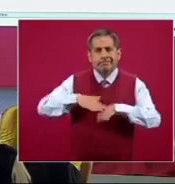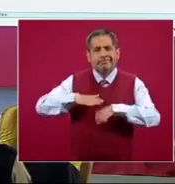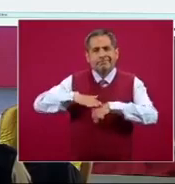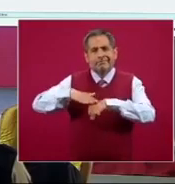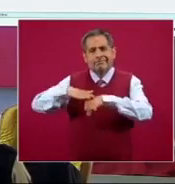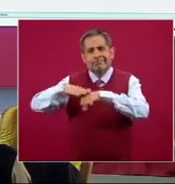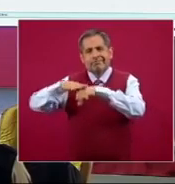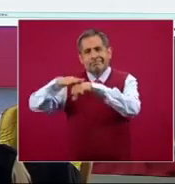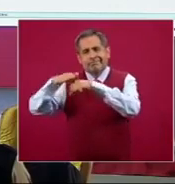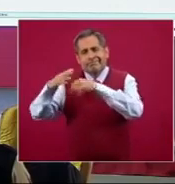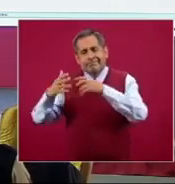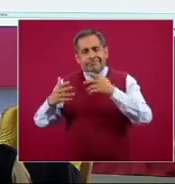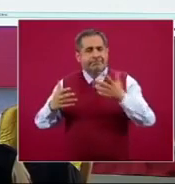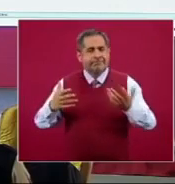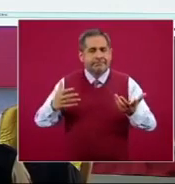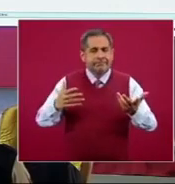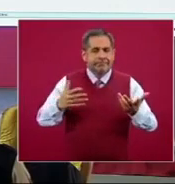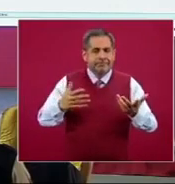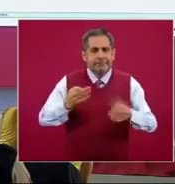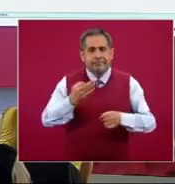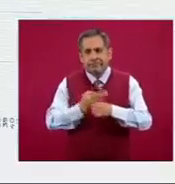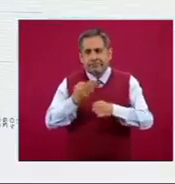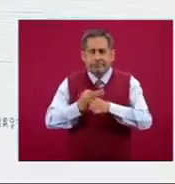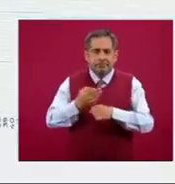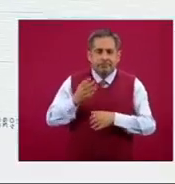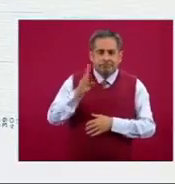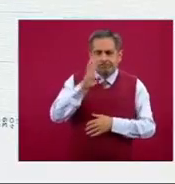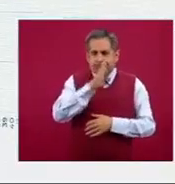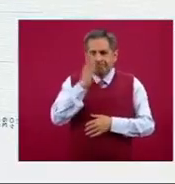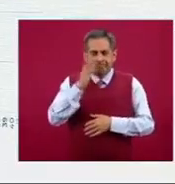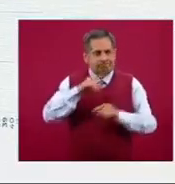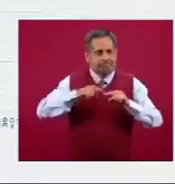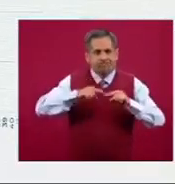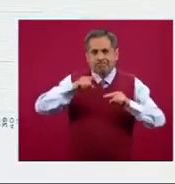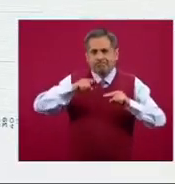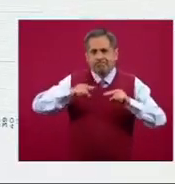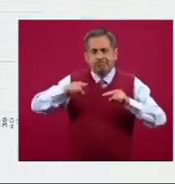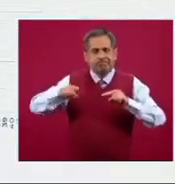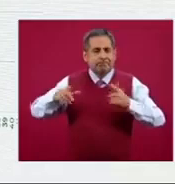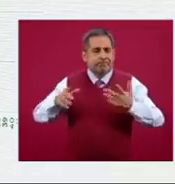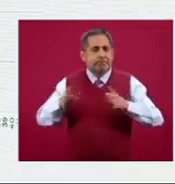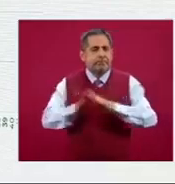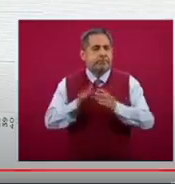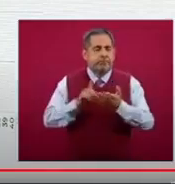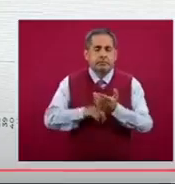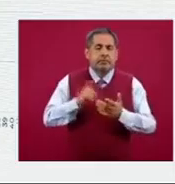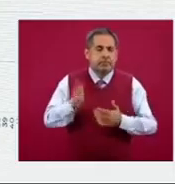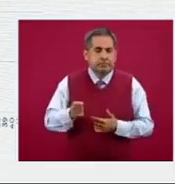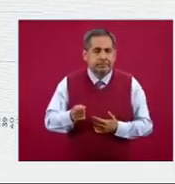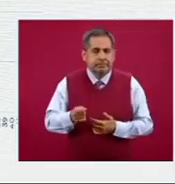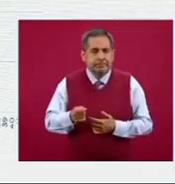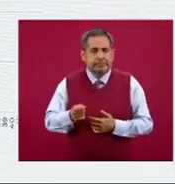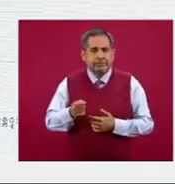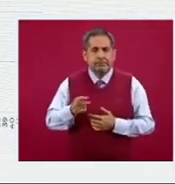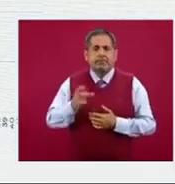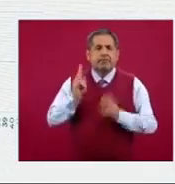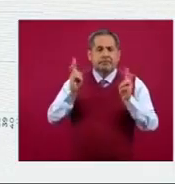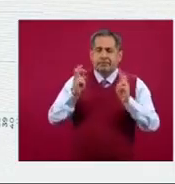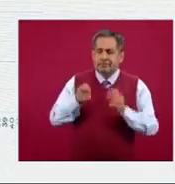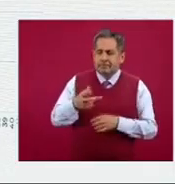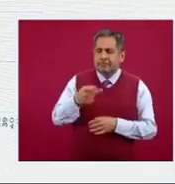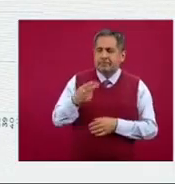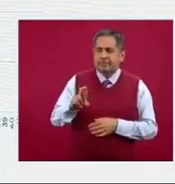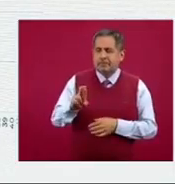y tuvimos mayor actividad y hemos estado enfrentando estos fenómenos genéricamente llamados rebrotes